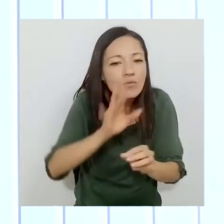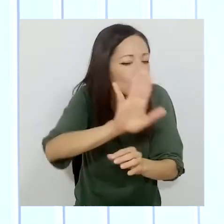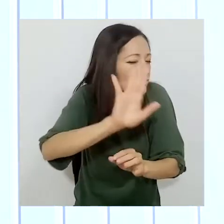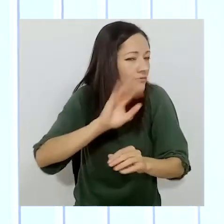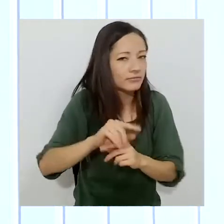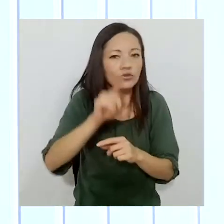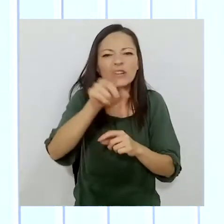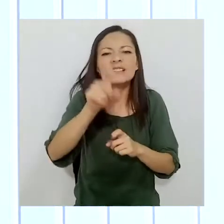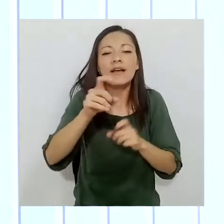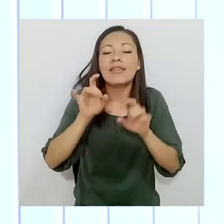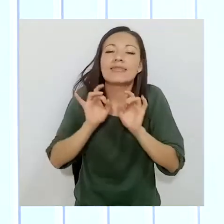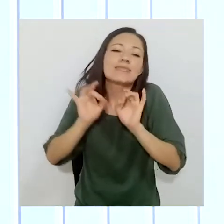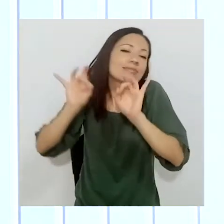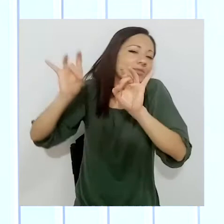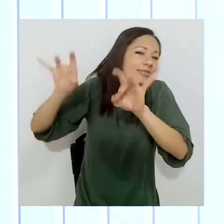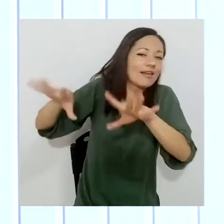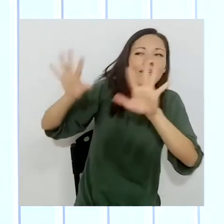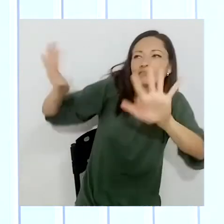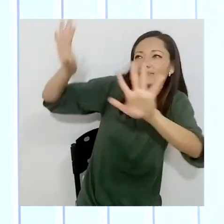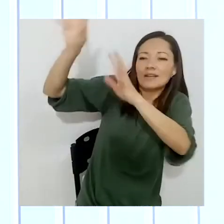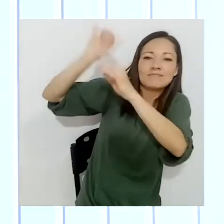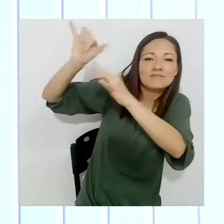dejarse moldear,